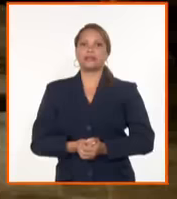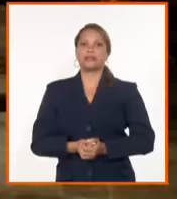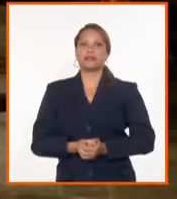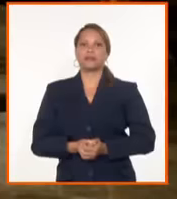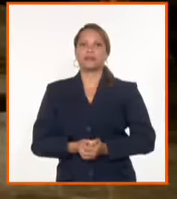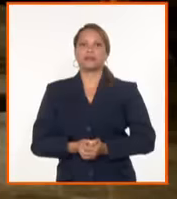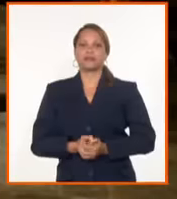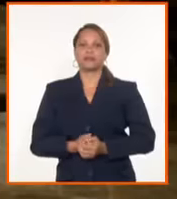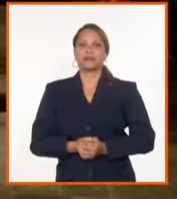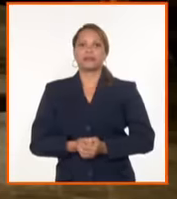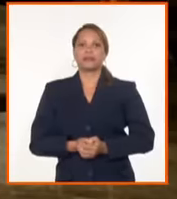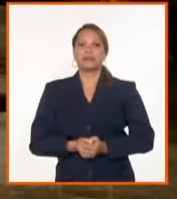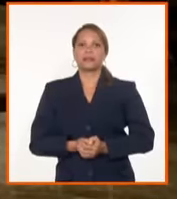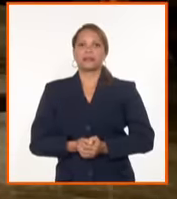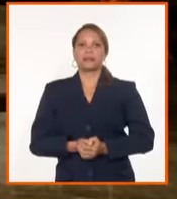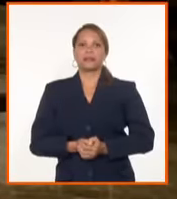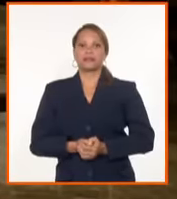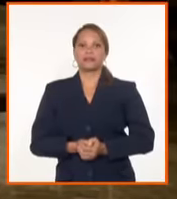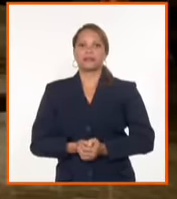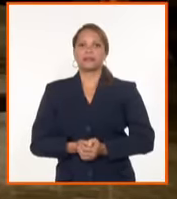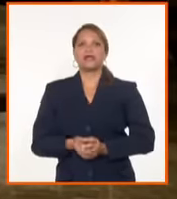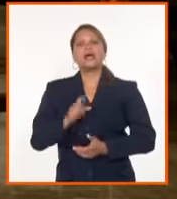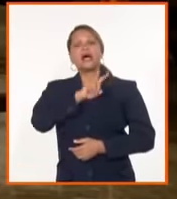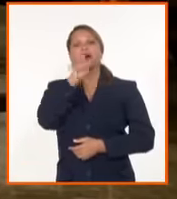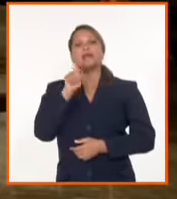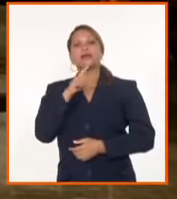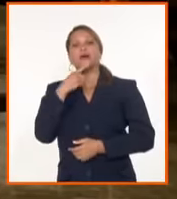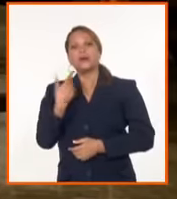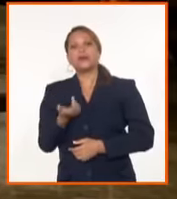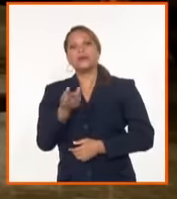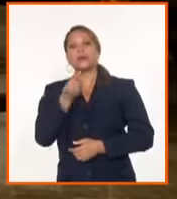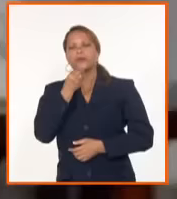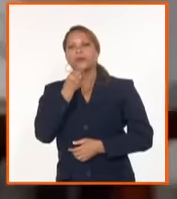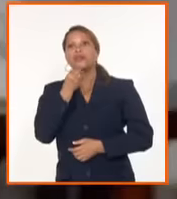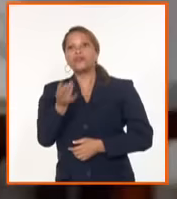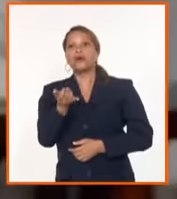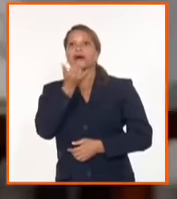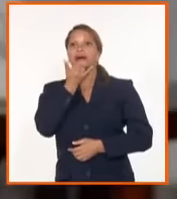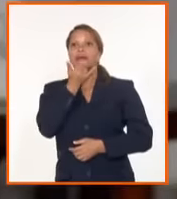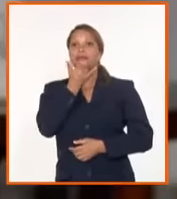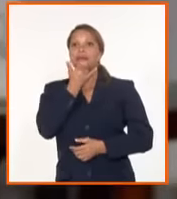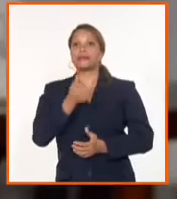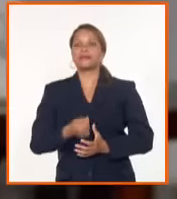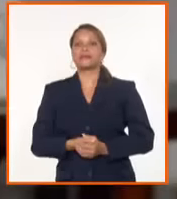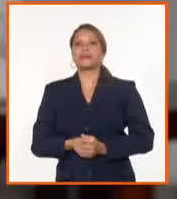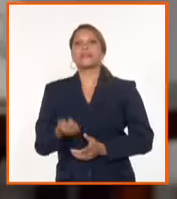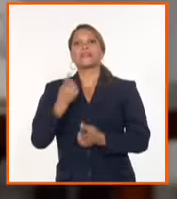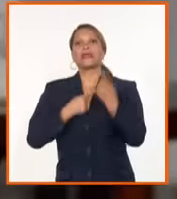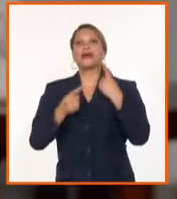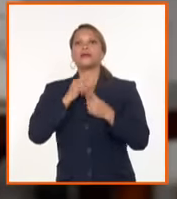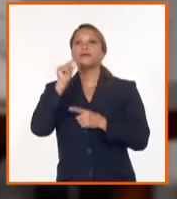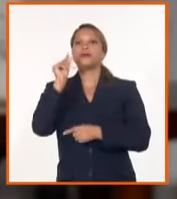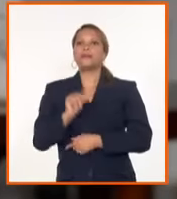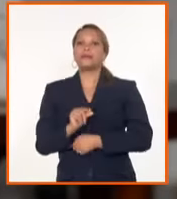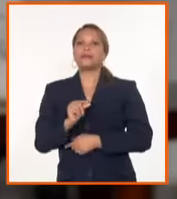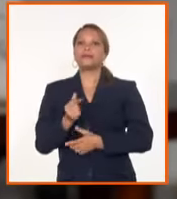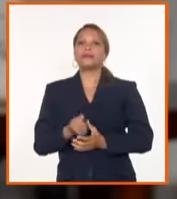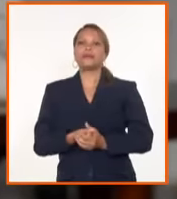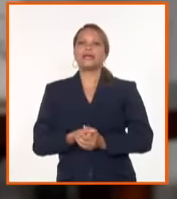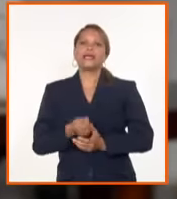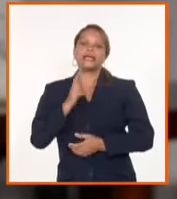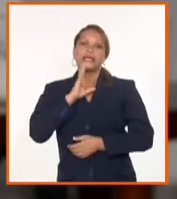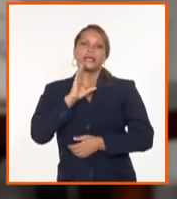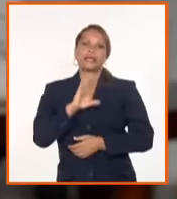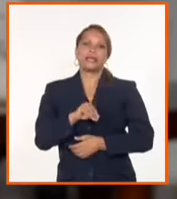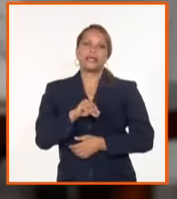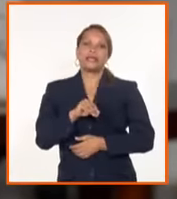en la economía. Y provoca migración. Y provoca migración. Entonces, yo pensando, porque hay personas, perdón, presidente, que dicen que